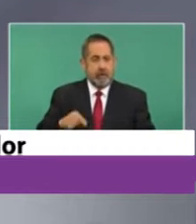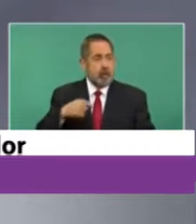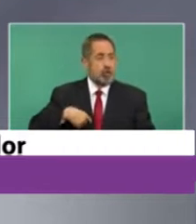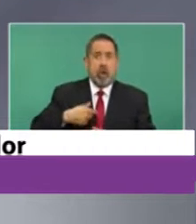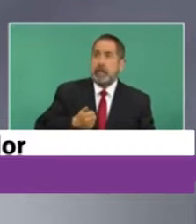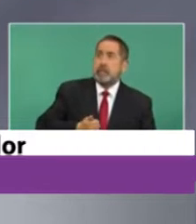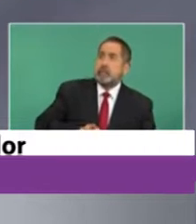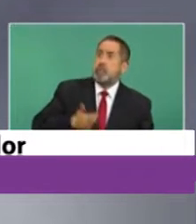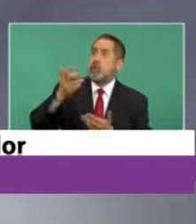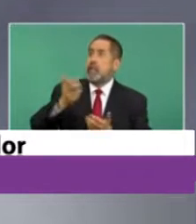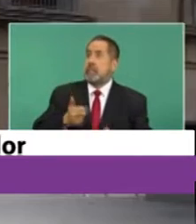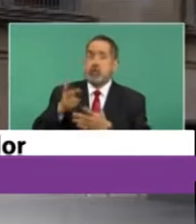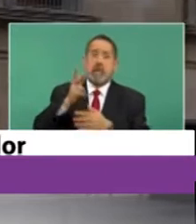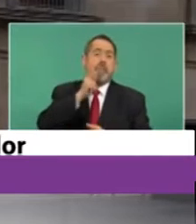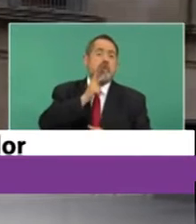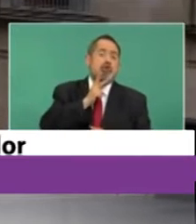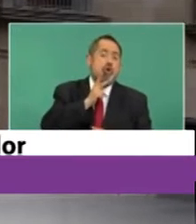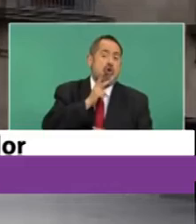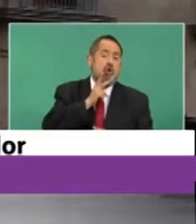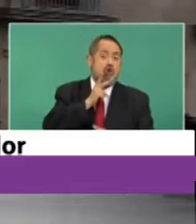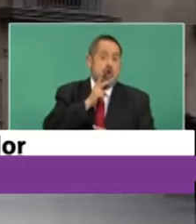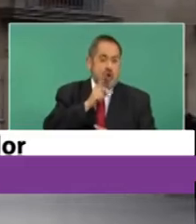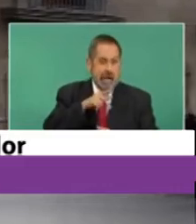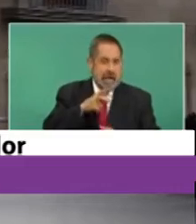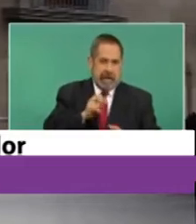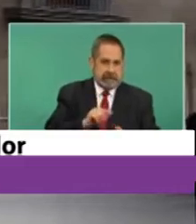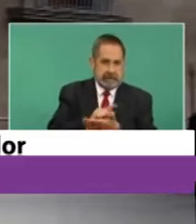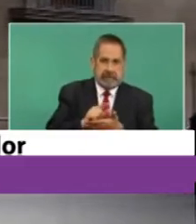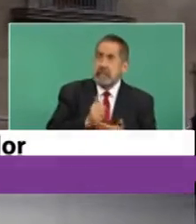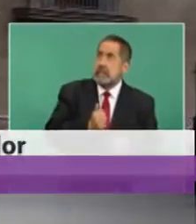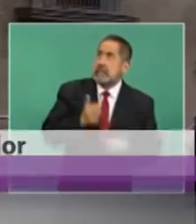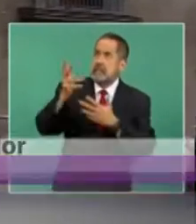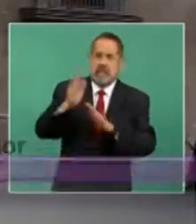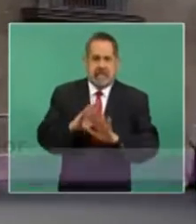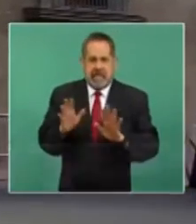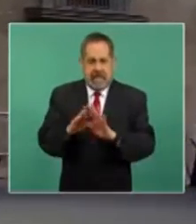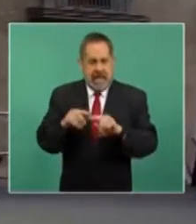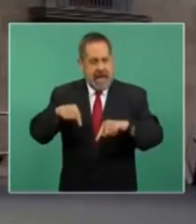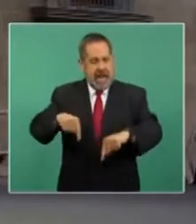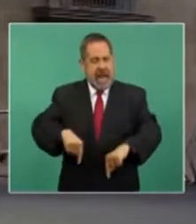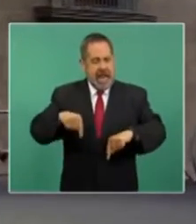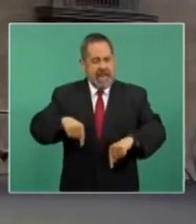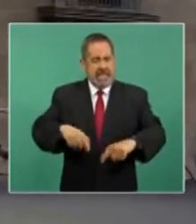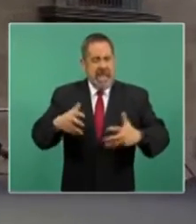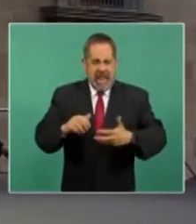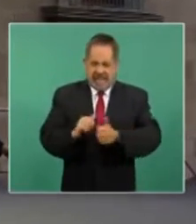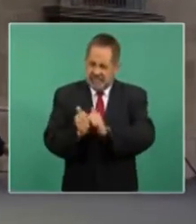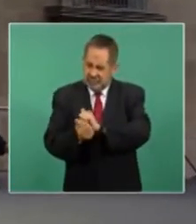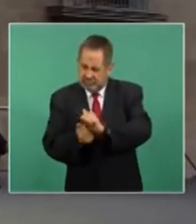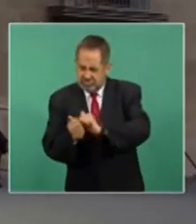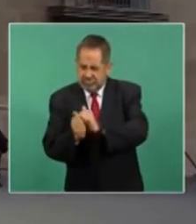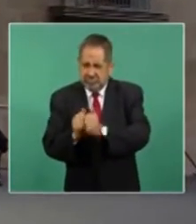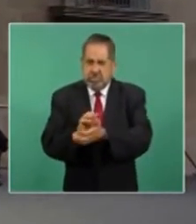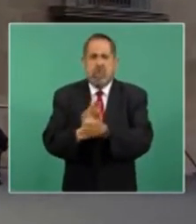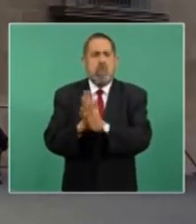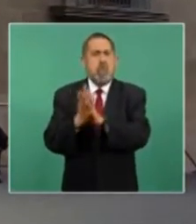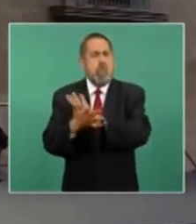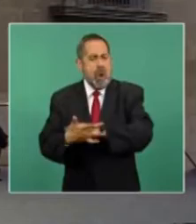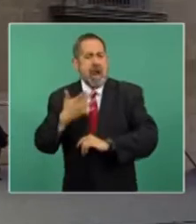exportar petróleo crudo y transformar en México toda nuestra materia